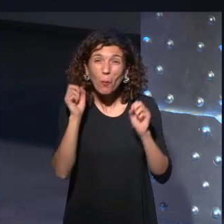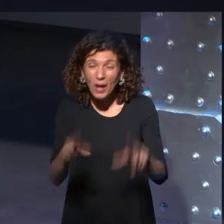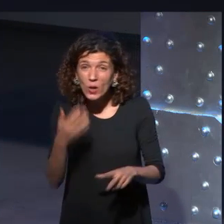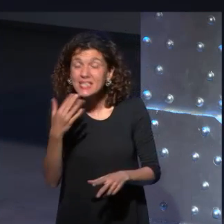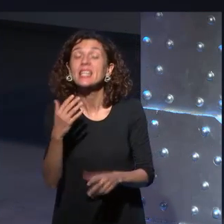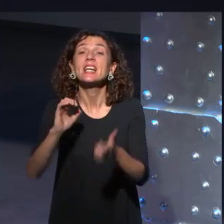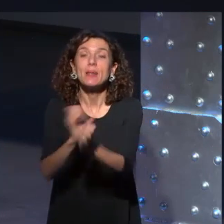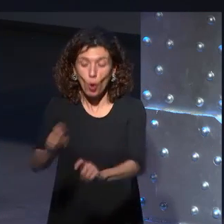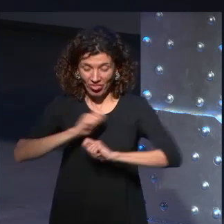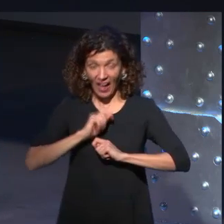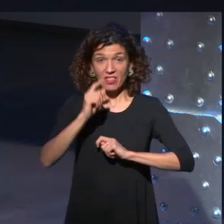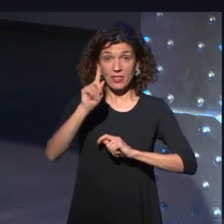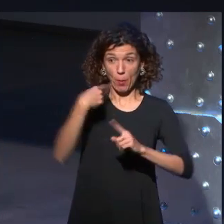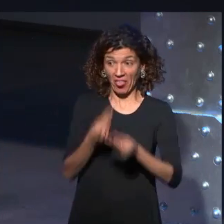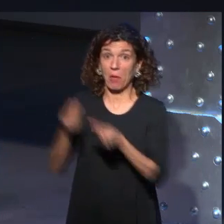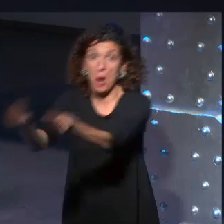libro y lo devuelves. Exacto.